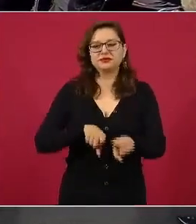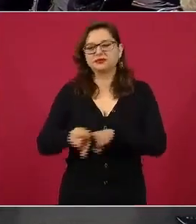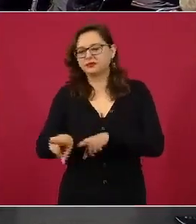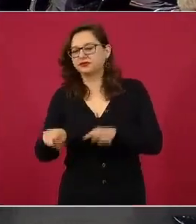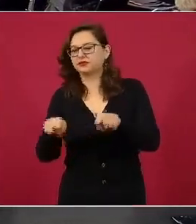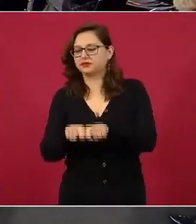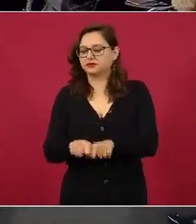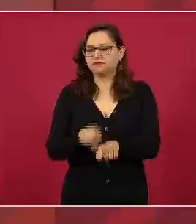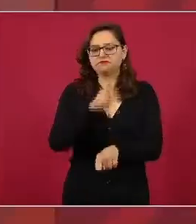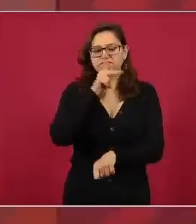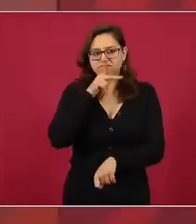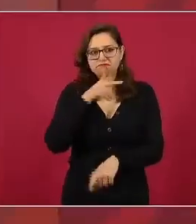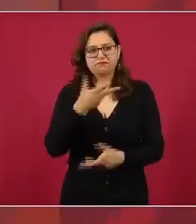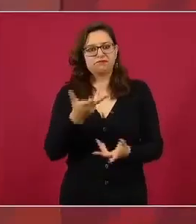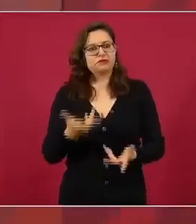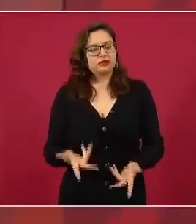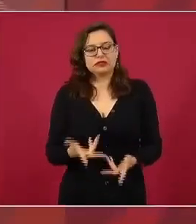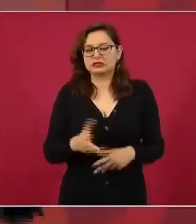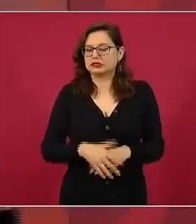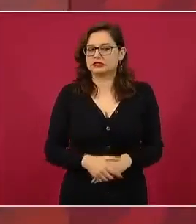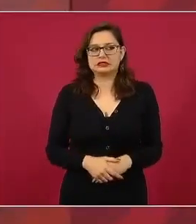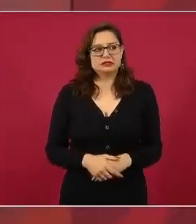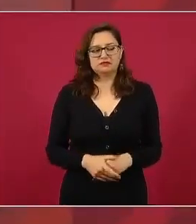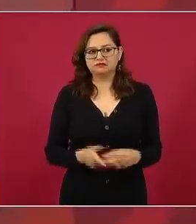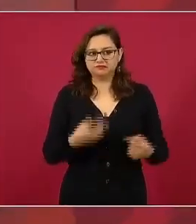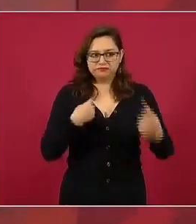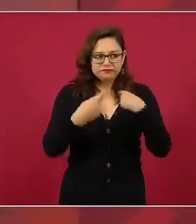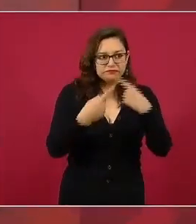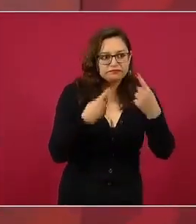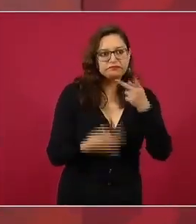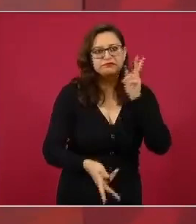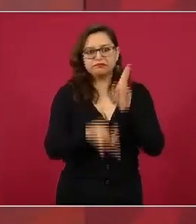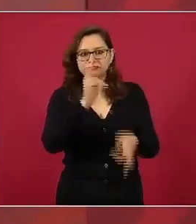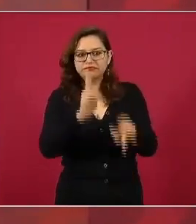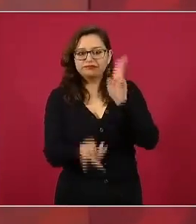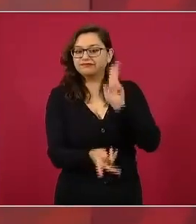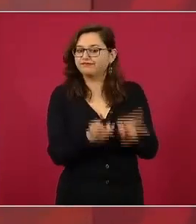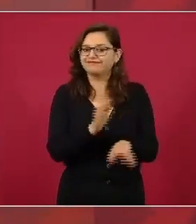así, y no pueden hablar con ellos.